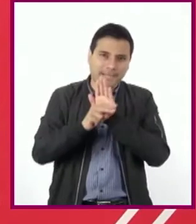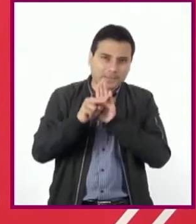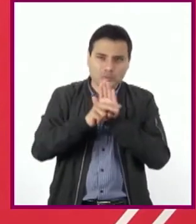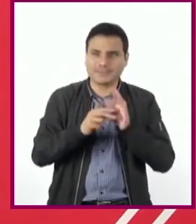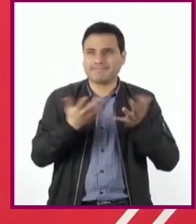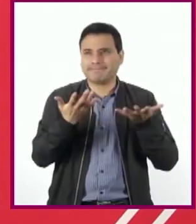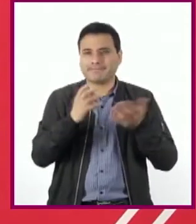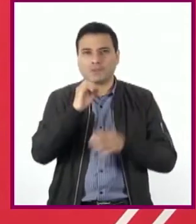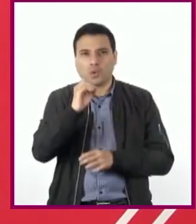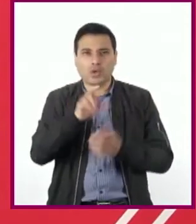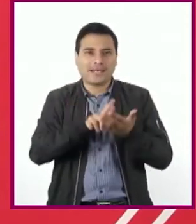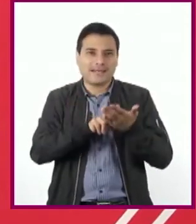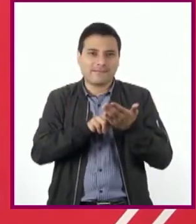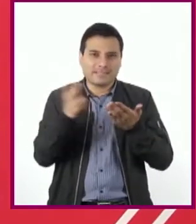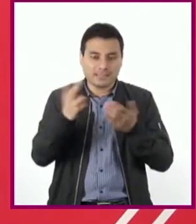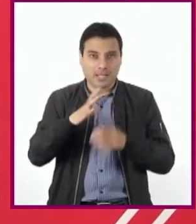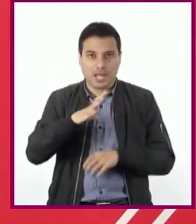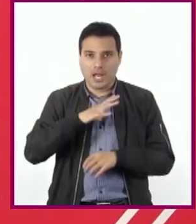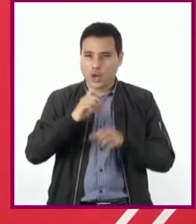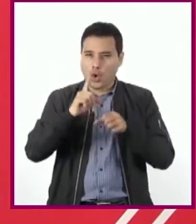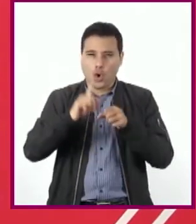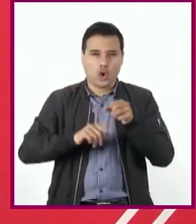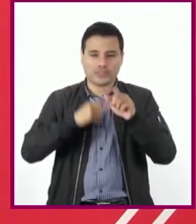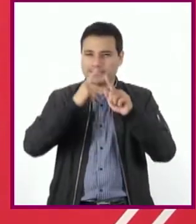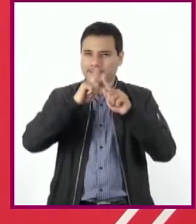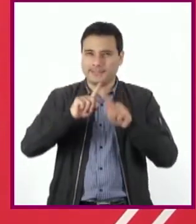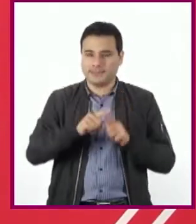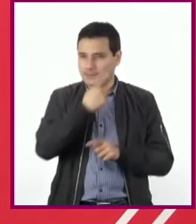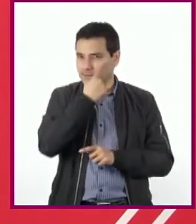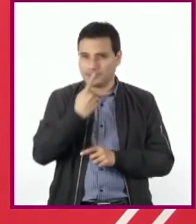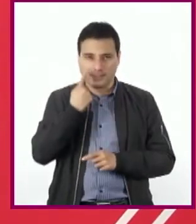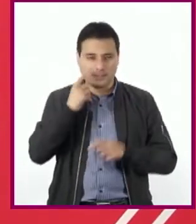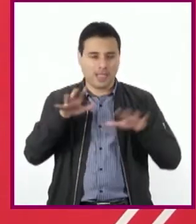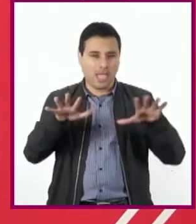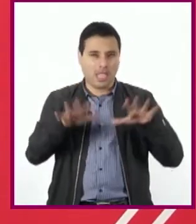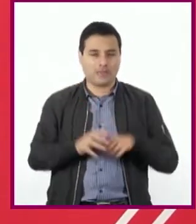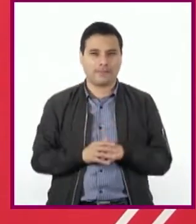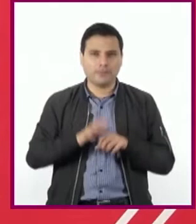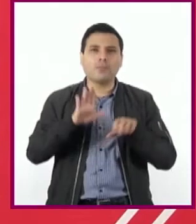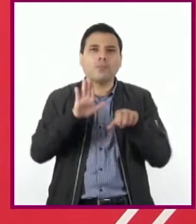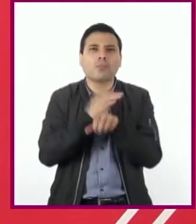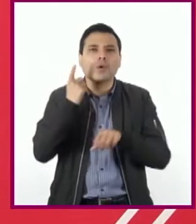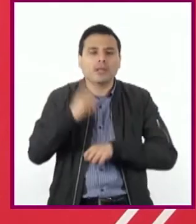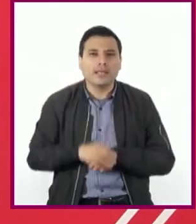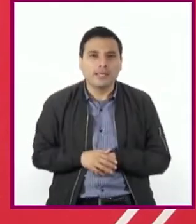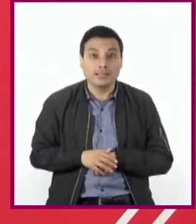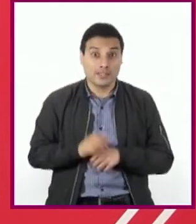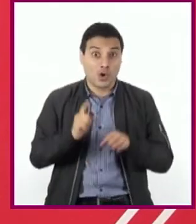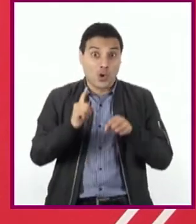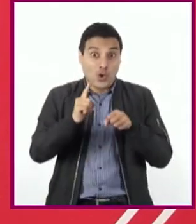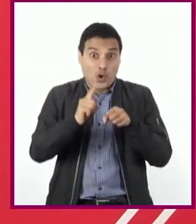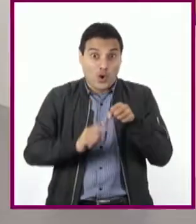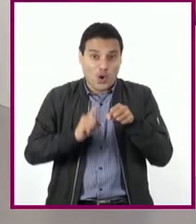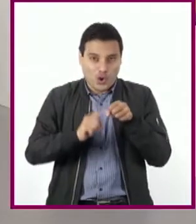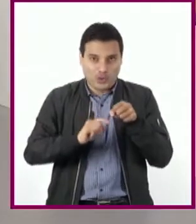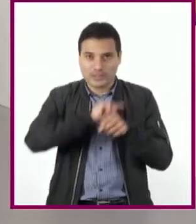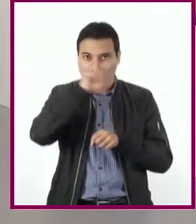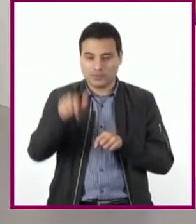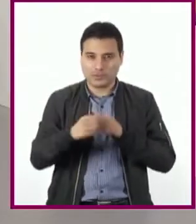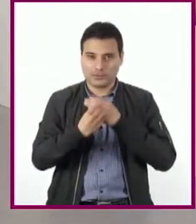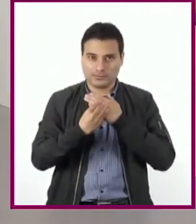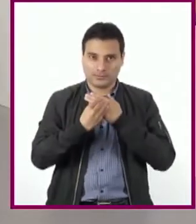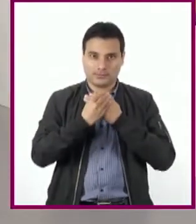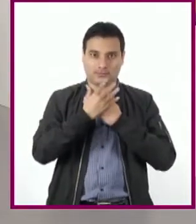o revistas usan colores para llamar su atención? Eso es porque el color tiene un efecto sobre su percepción.